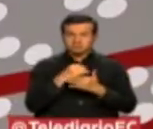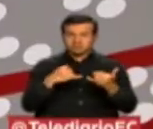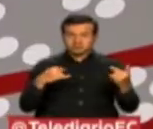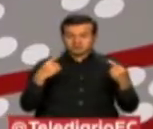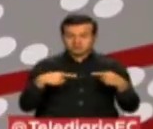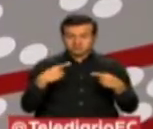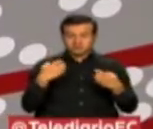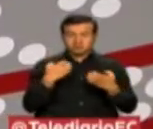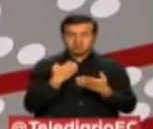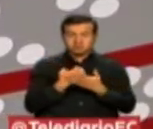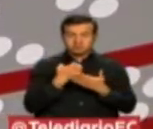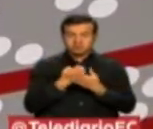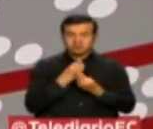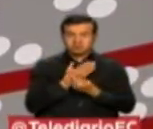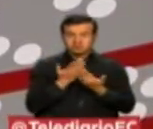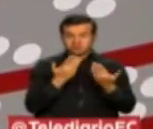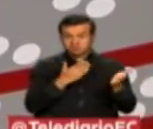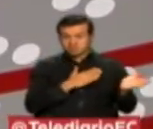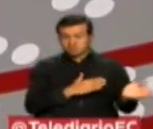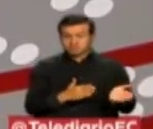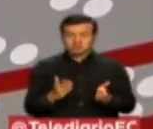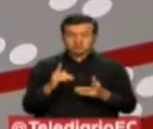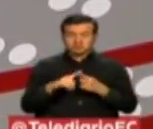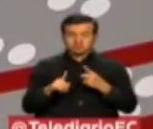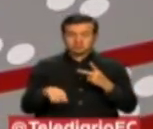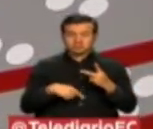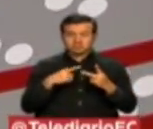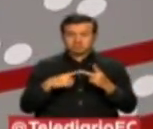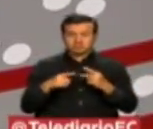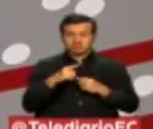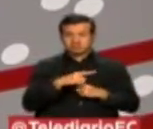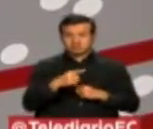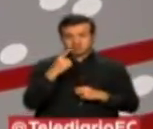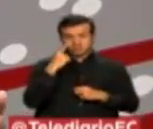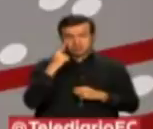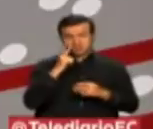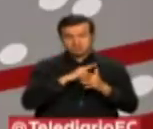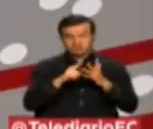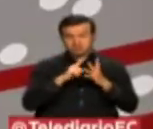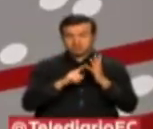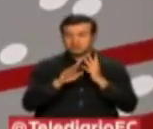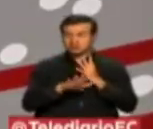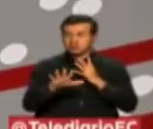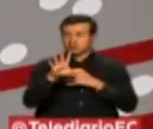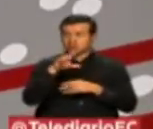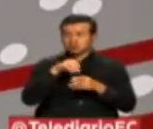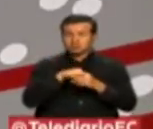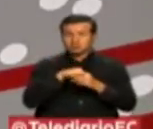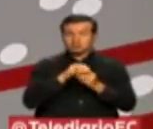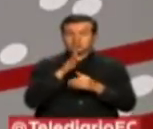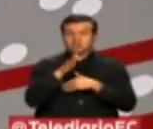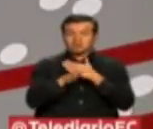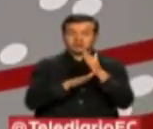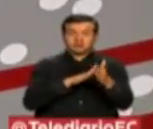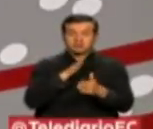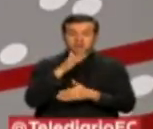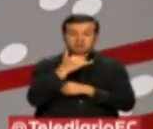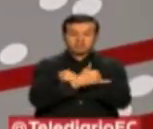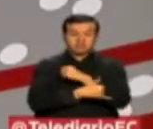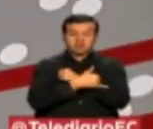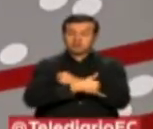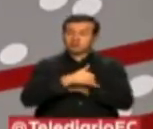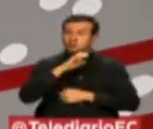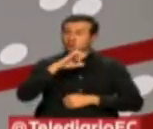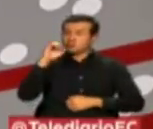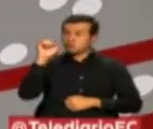del límite de la zona económica exclusiva. Y tenemos también la flota, con distintos acercamientos de la flota pesquera de países como Costa